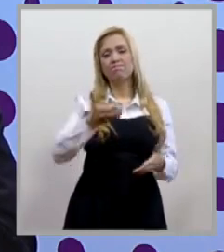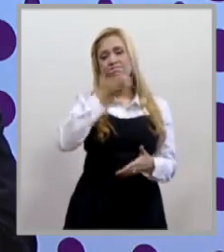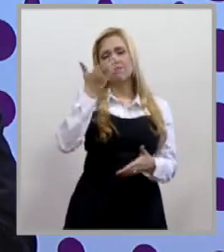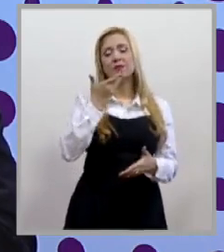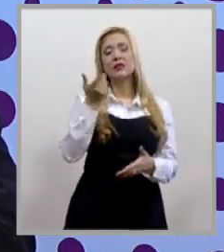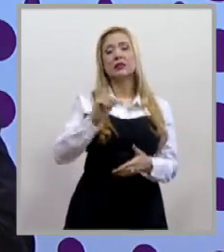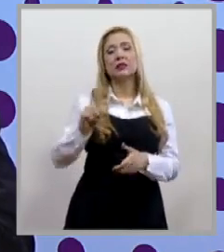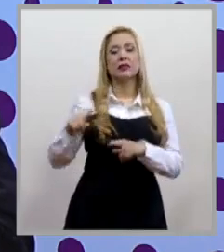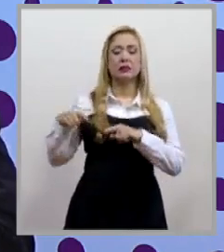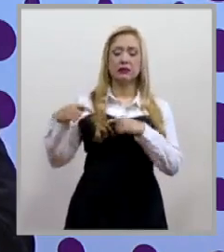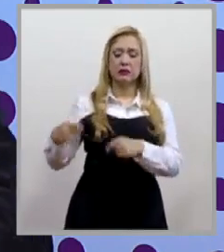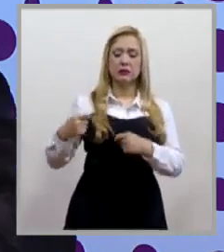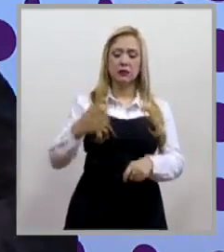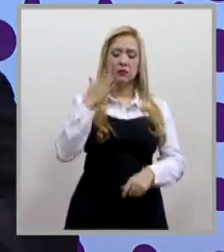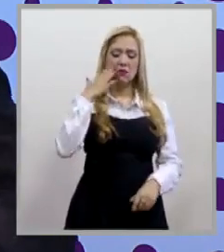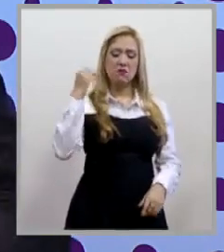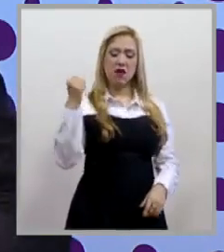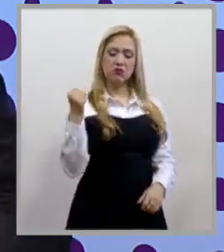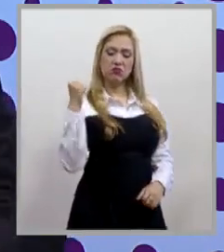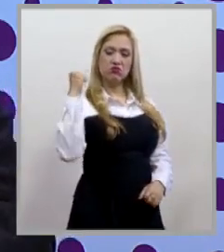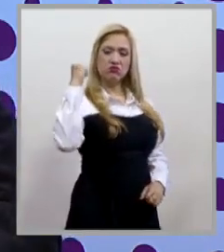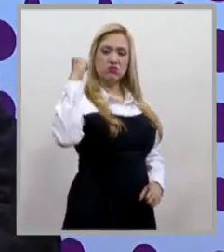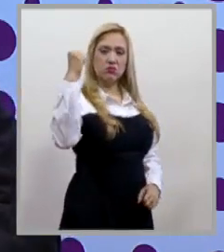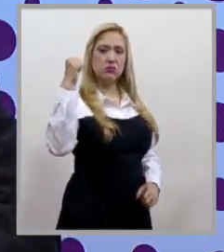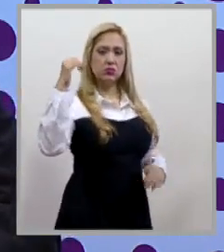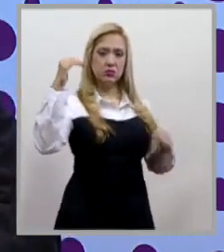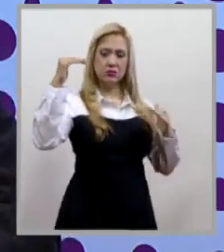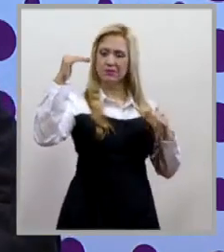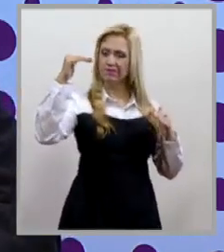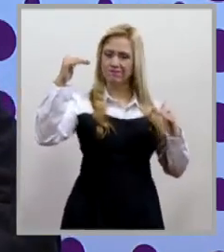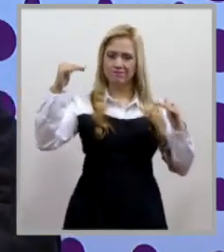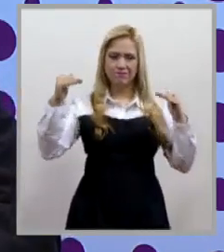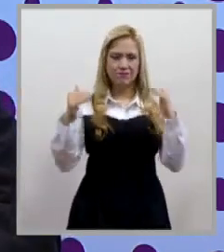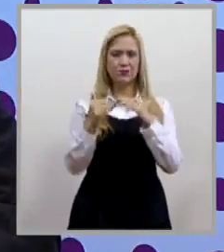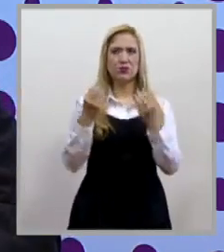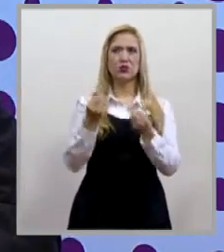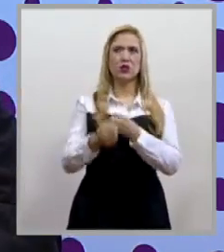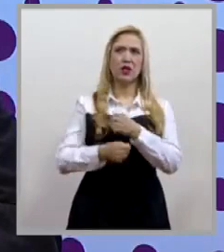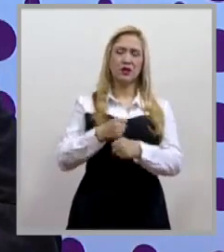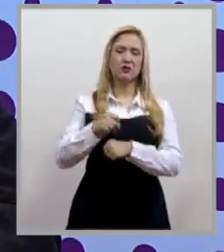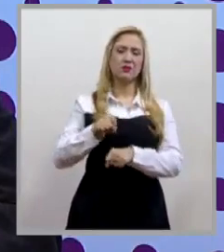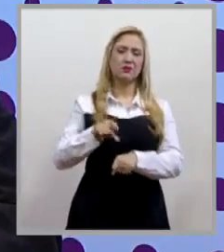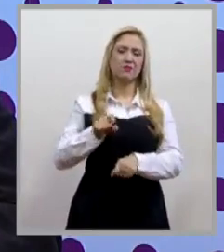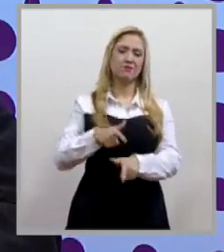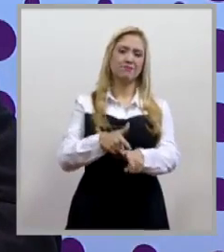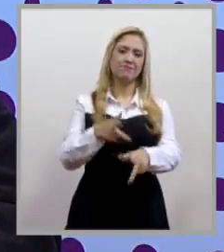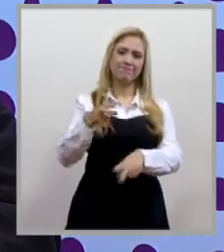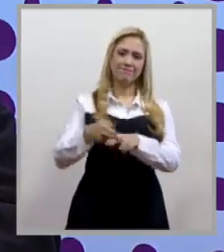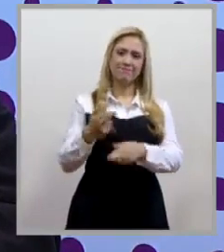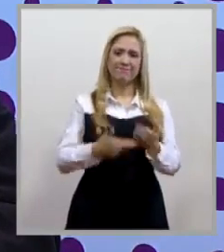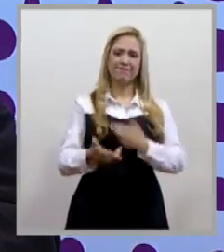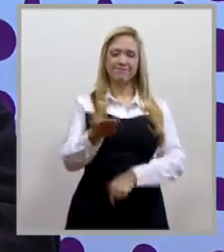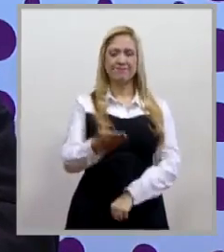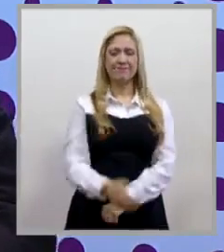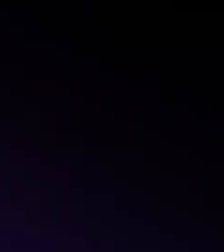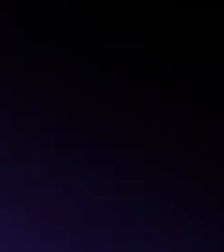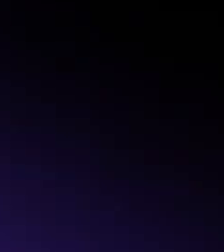de una cultura machista que tenemos que revertir, que ya tiene cientos de años en nuestro país. Ya volvemos.